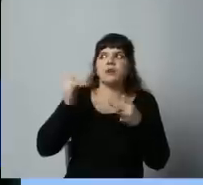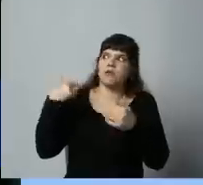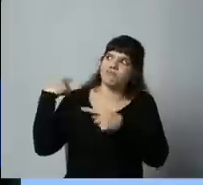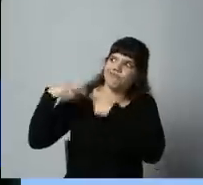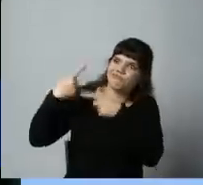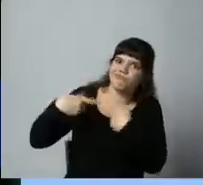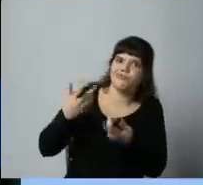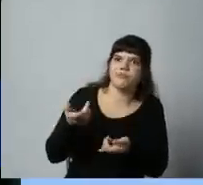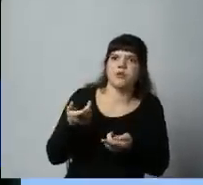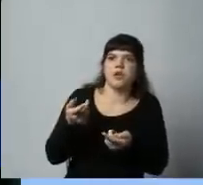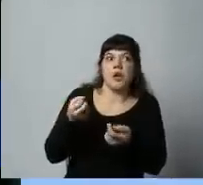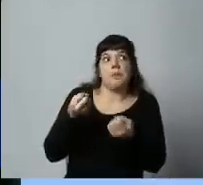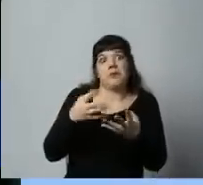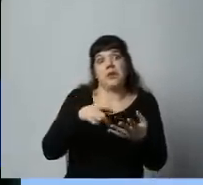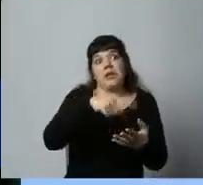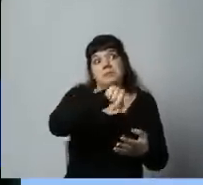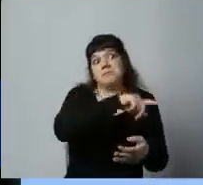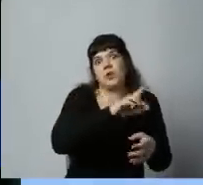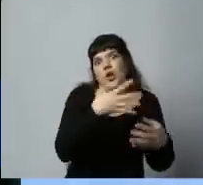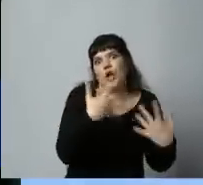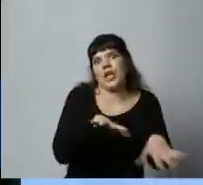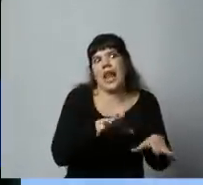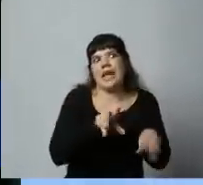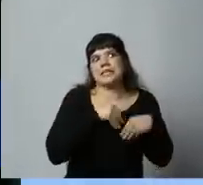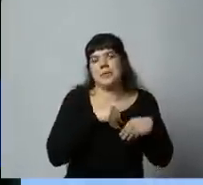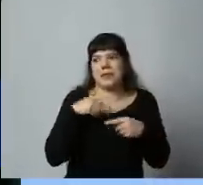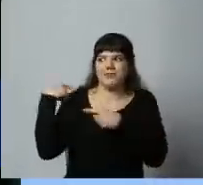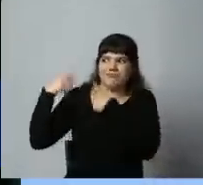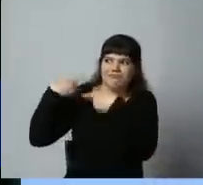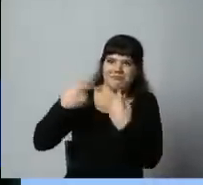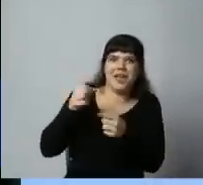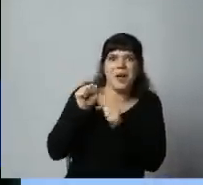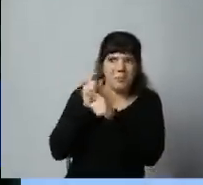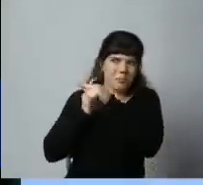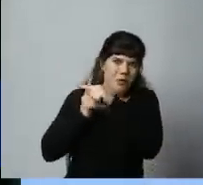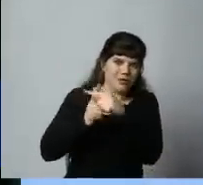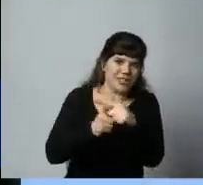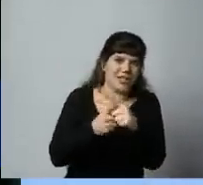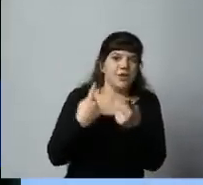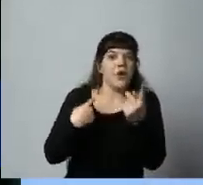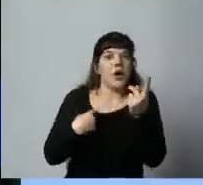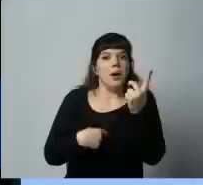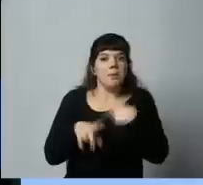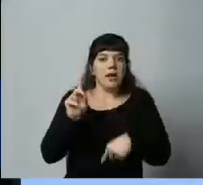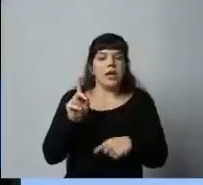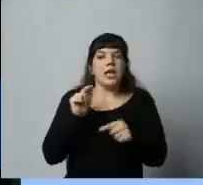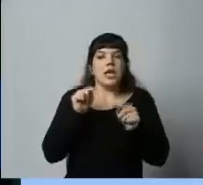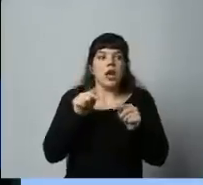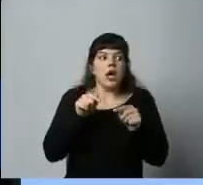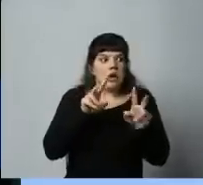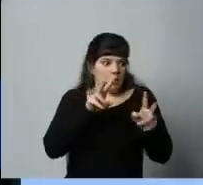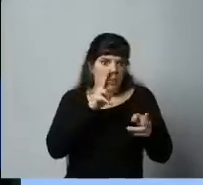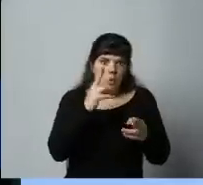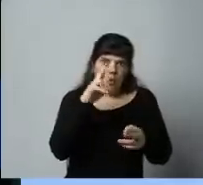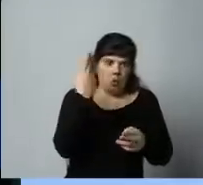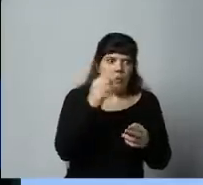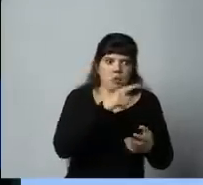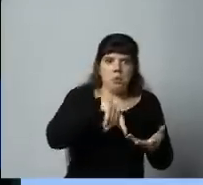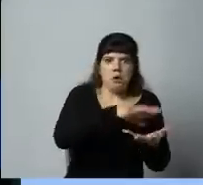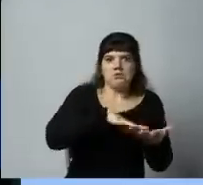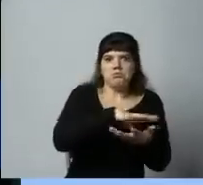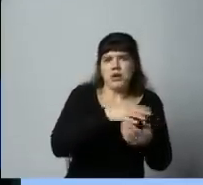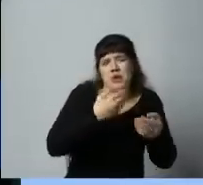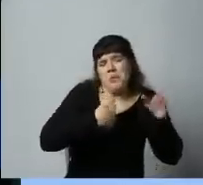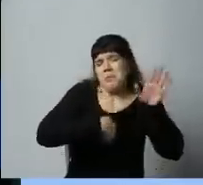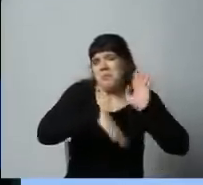el gobierno no reconoce porque por algo hizo ese discurso a los inversores pero lo cierto Es que Uruguay consiguió en términos de su población probablemente el fondo más